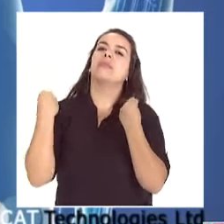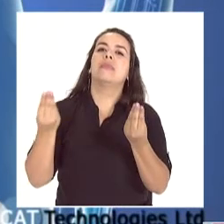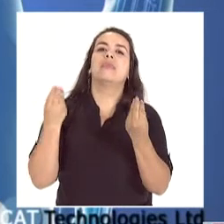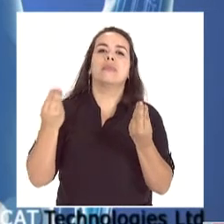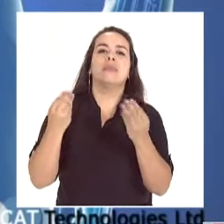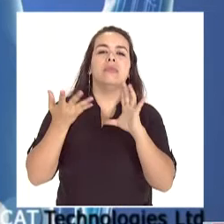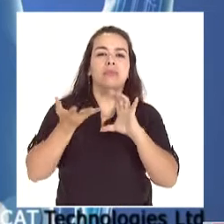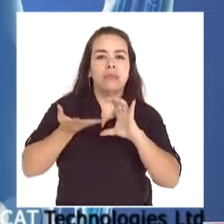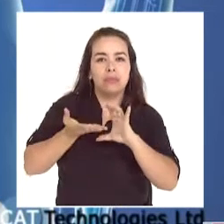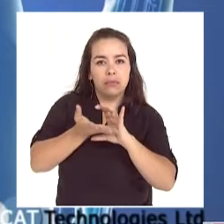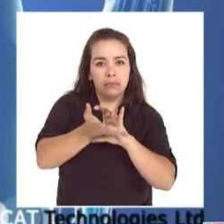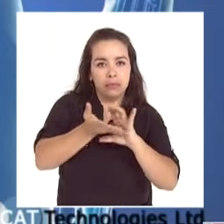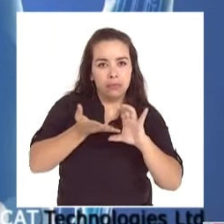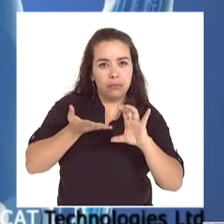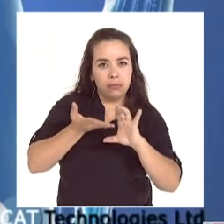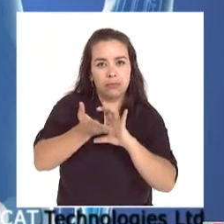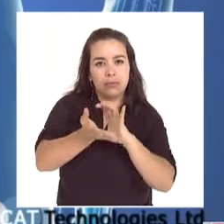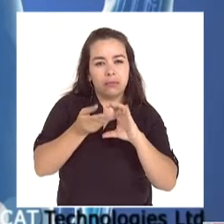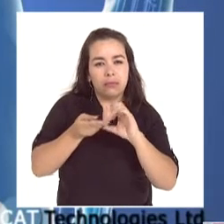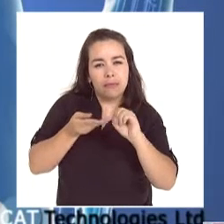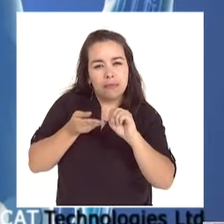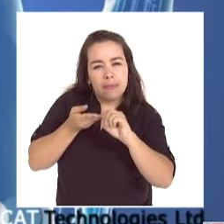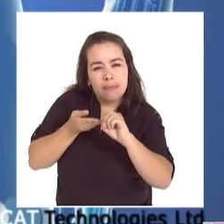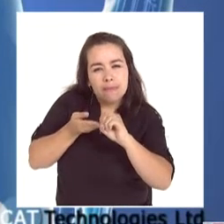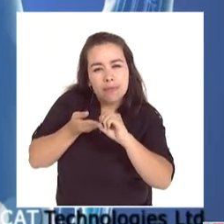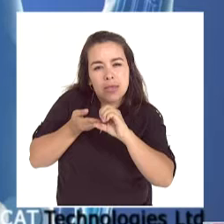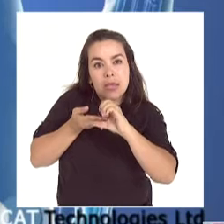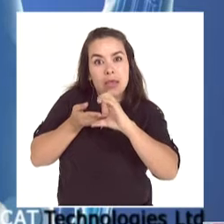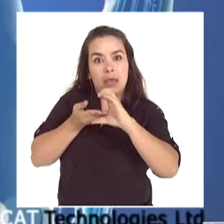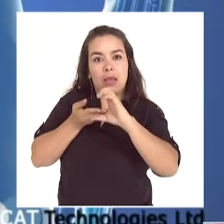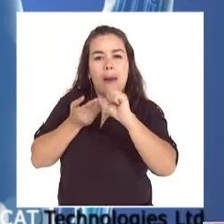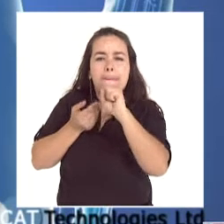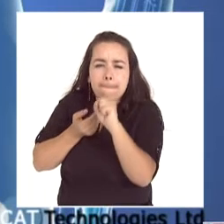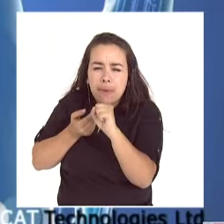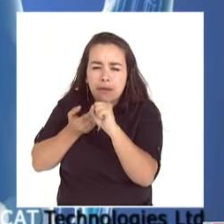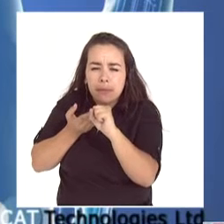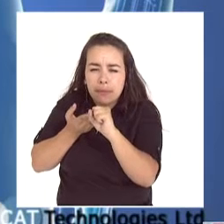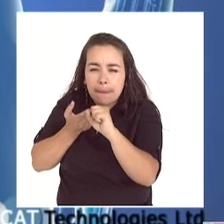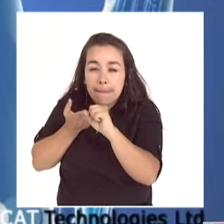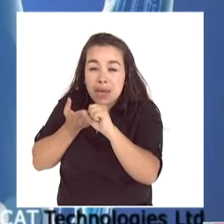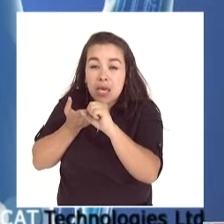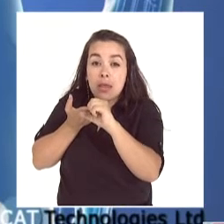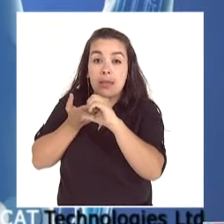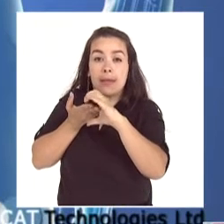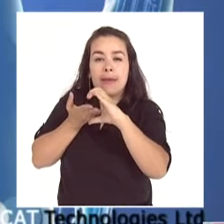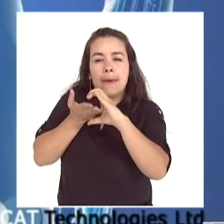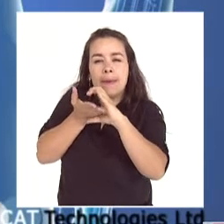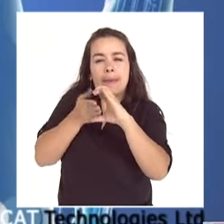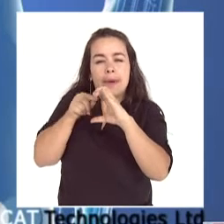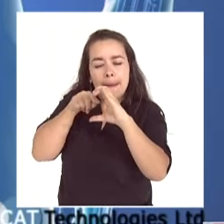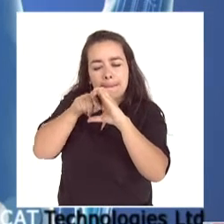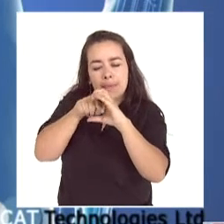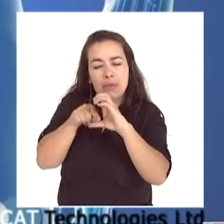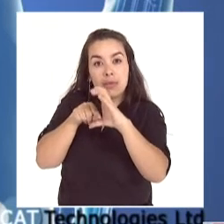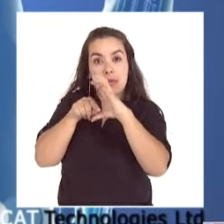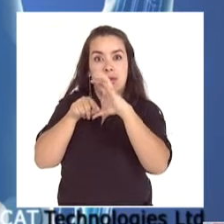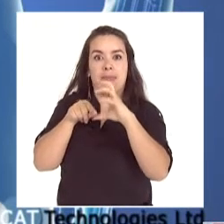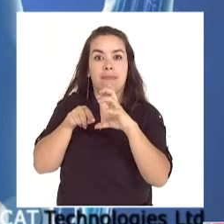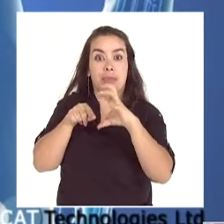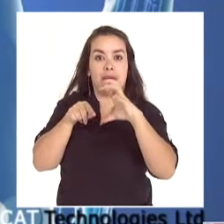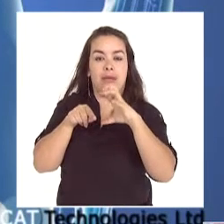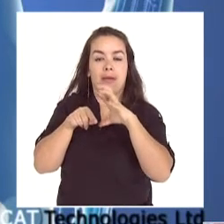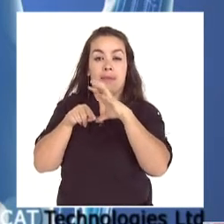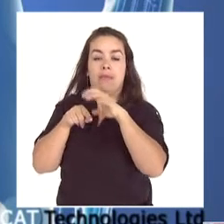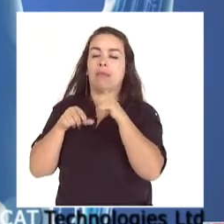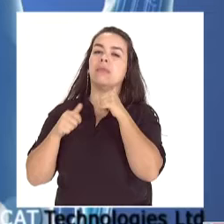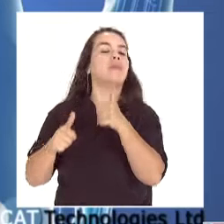una malla que dilata por distensión por presión las arterias coronarias